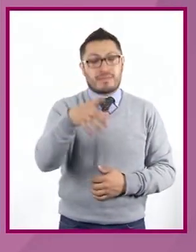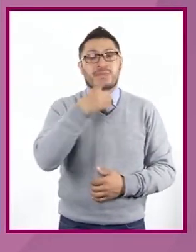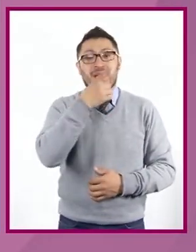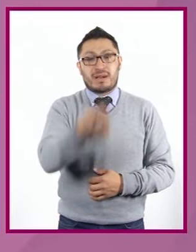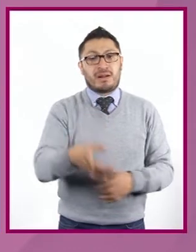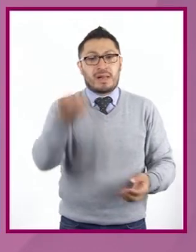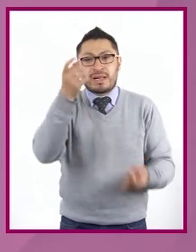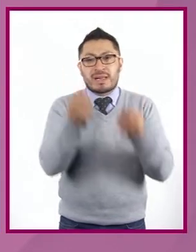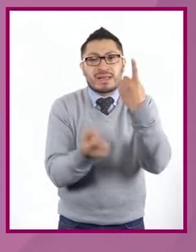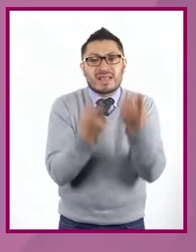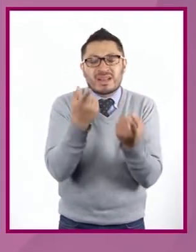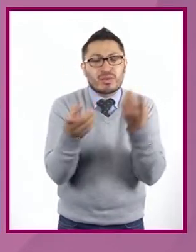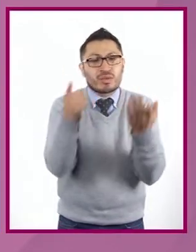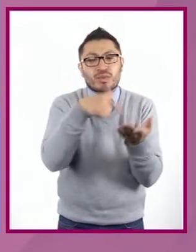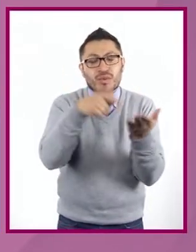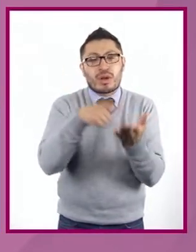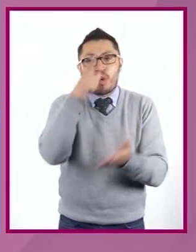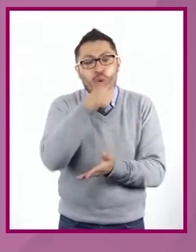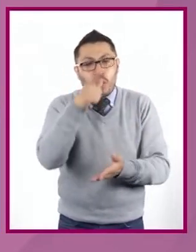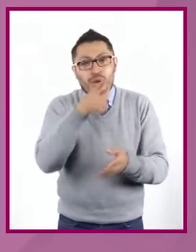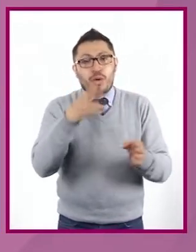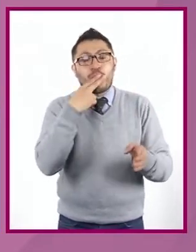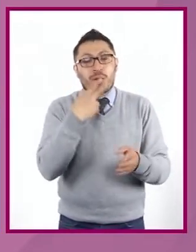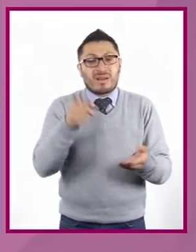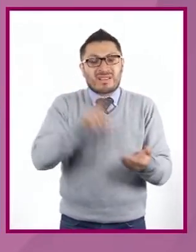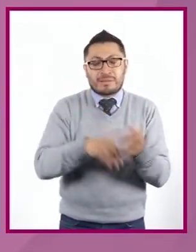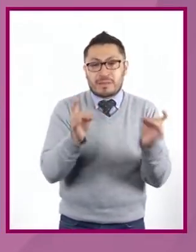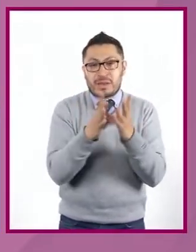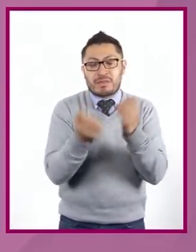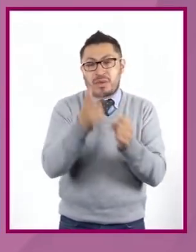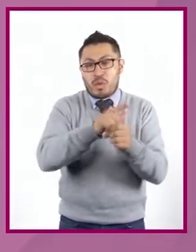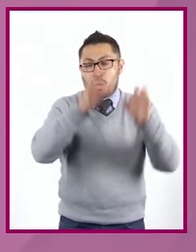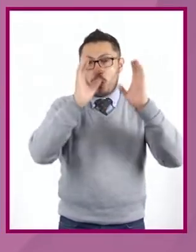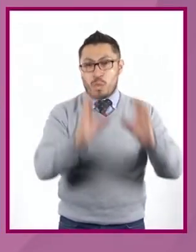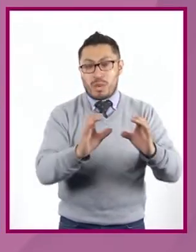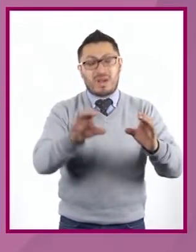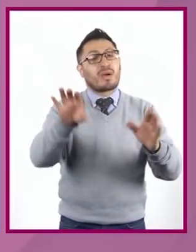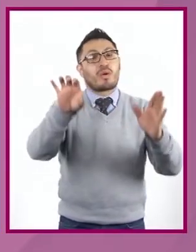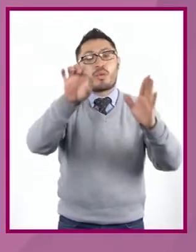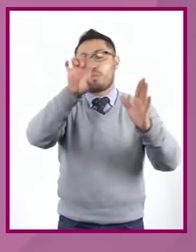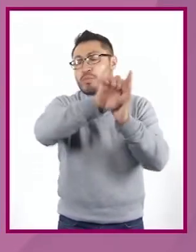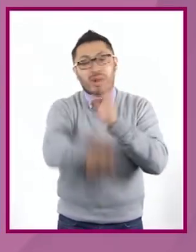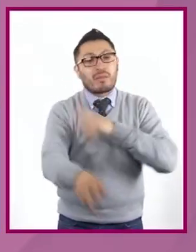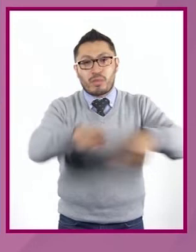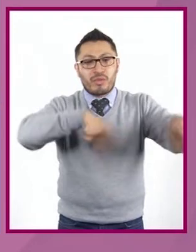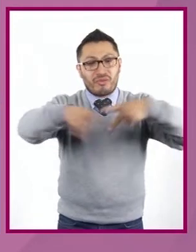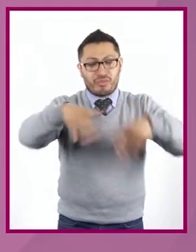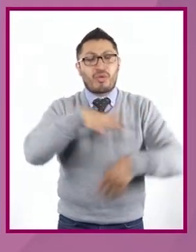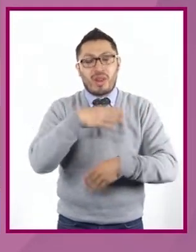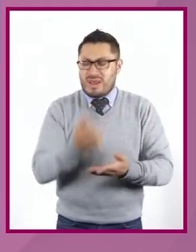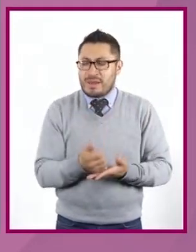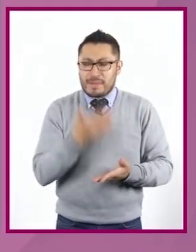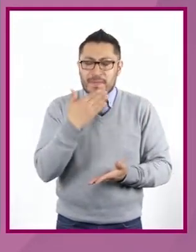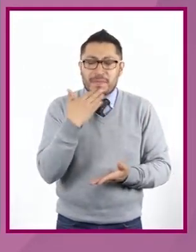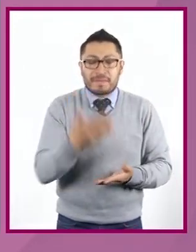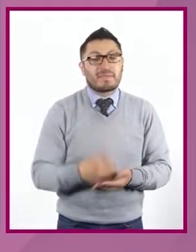que en ciertos tipos de lenguaje usados en una situación social determinada, como el del fútbol, se permiten